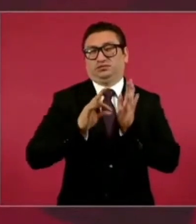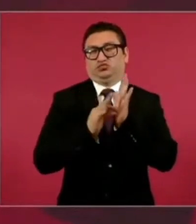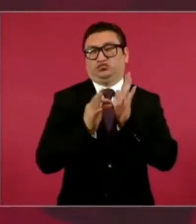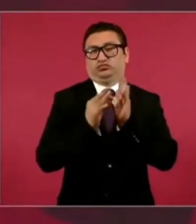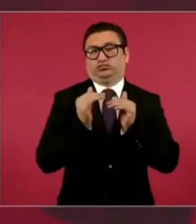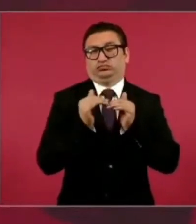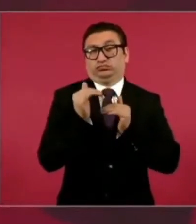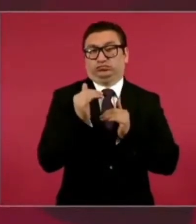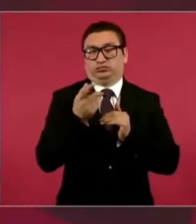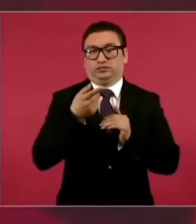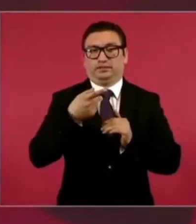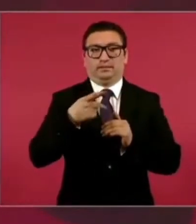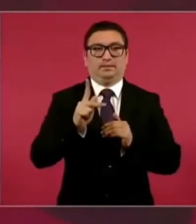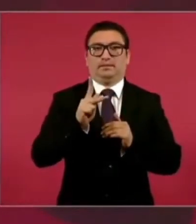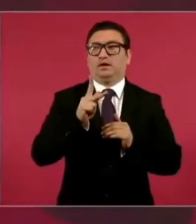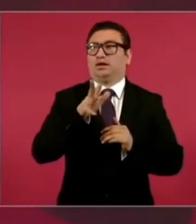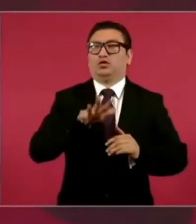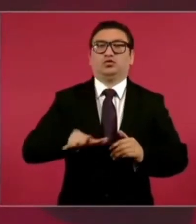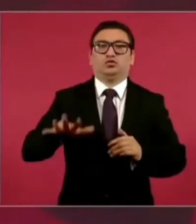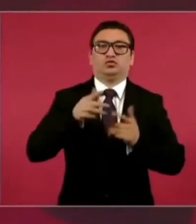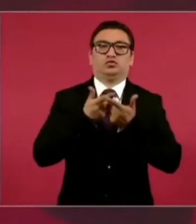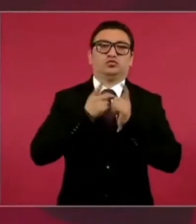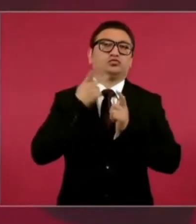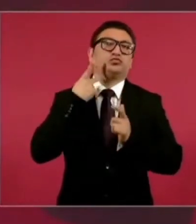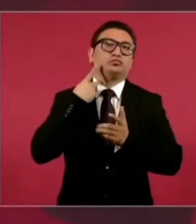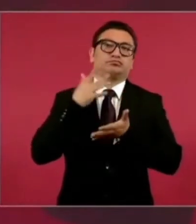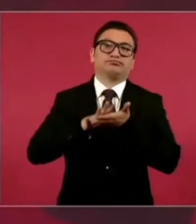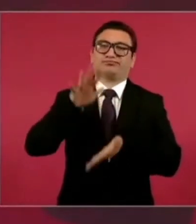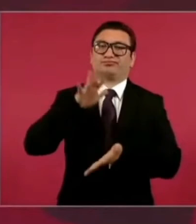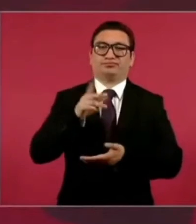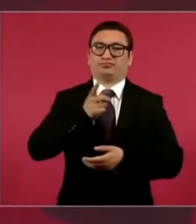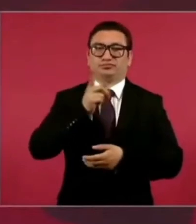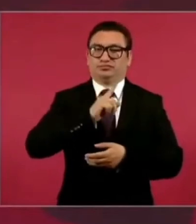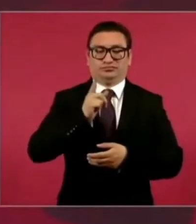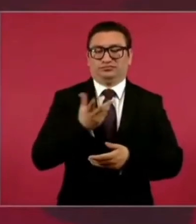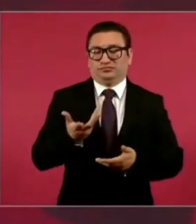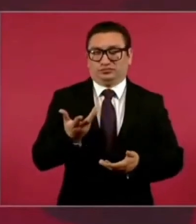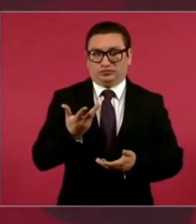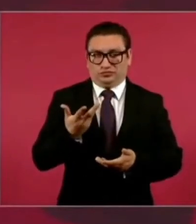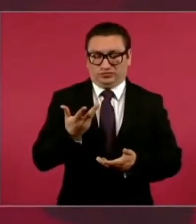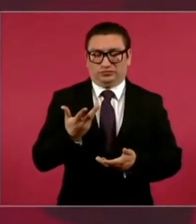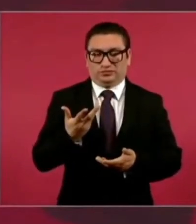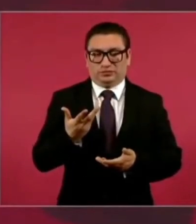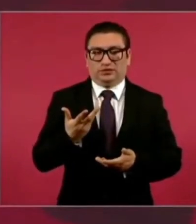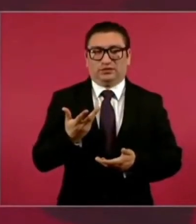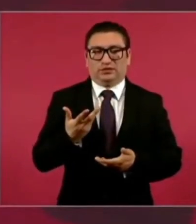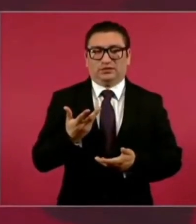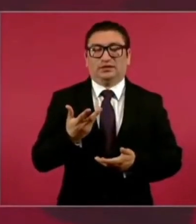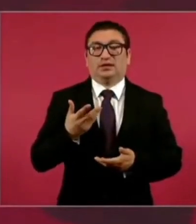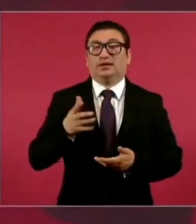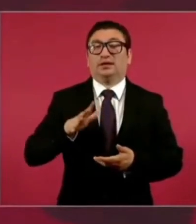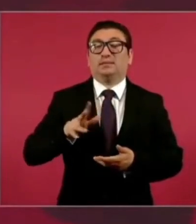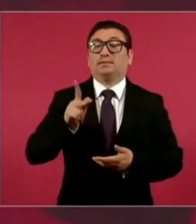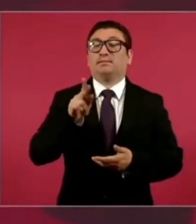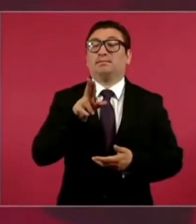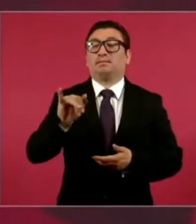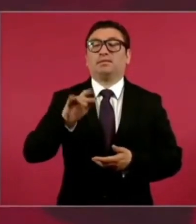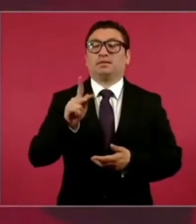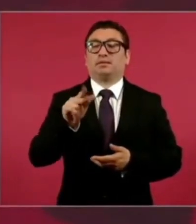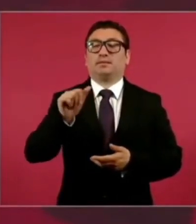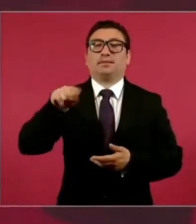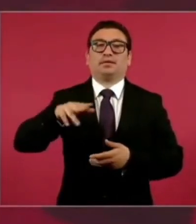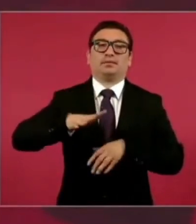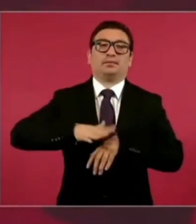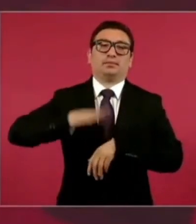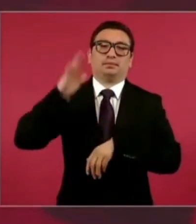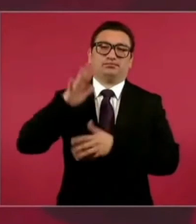pero no teníamos la mayoría en la asamblea, era el PRI y el PAN.